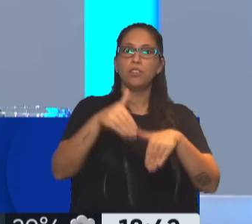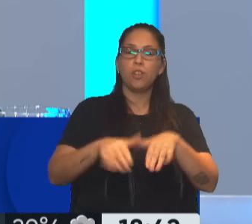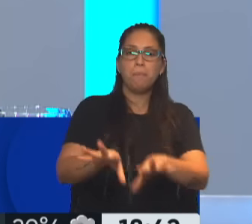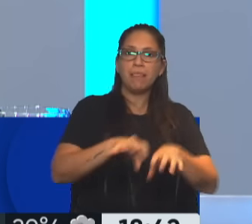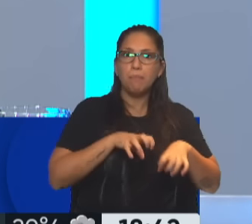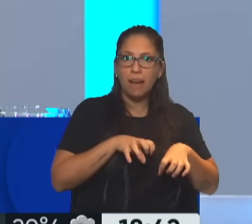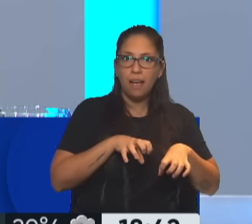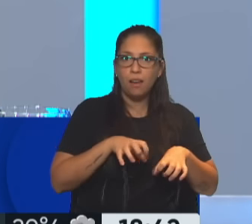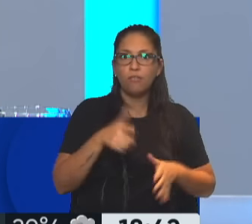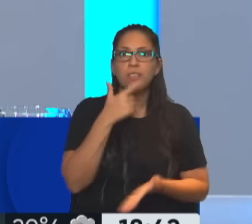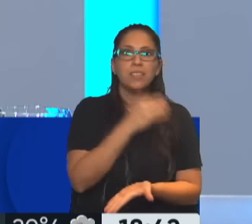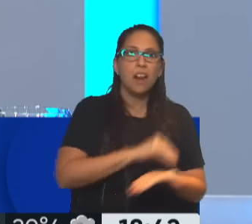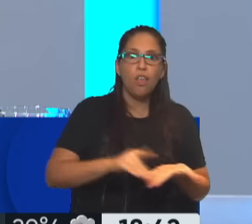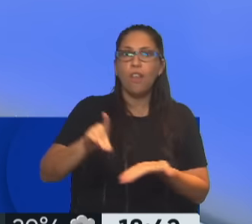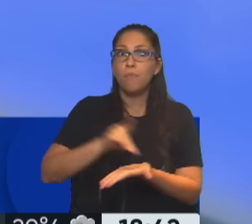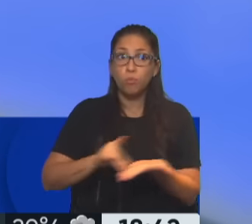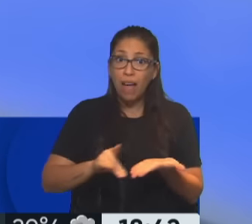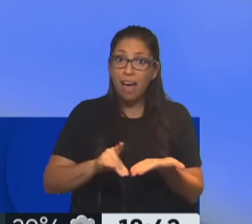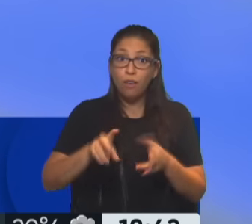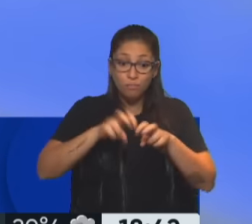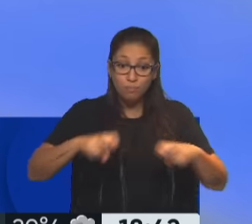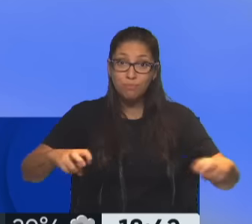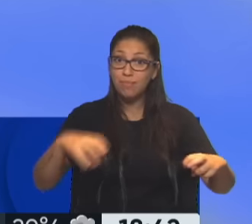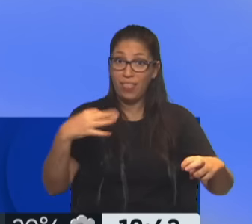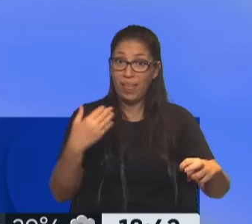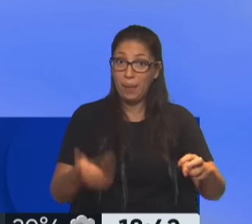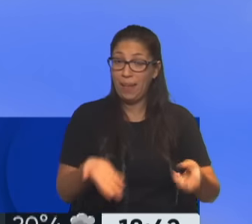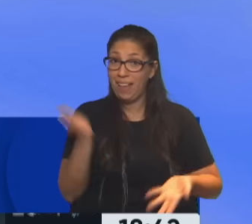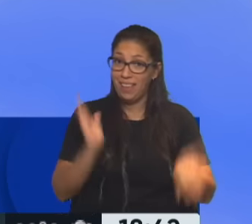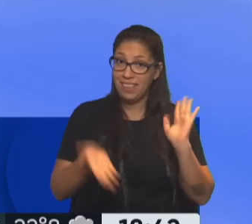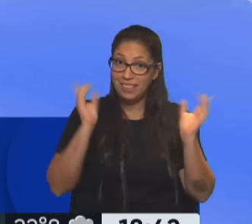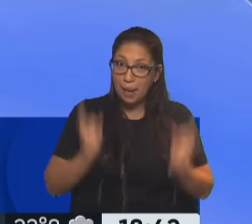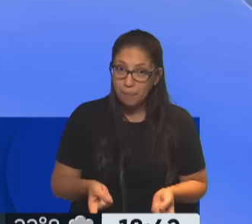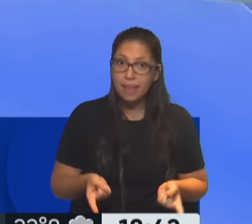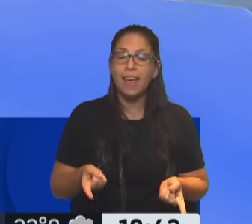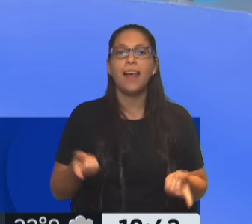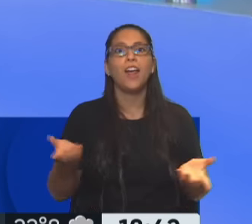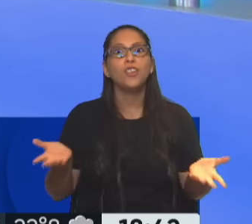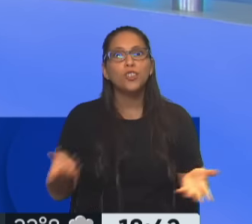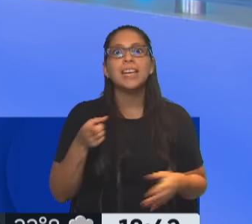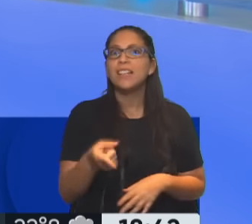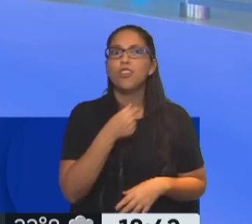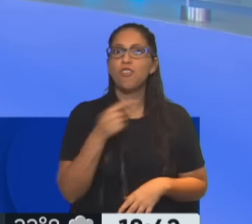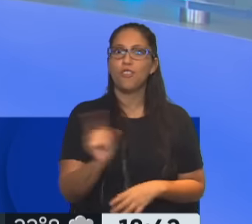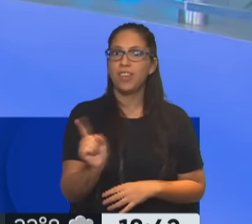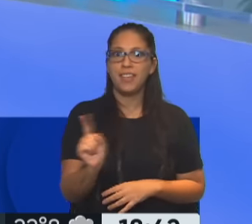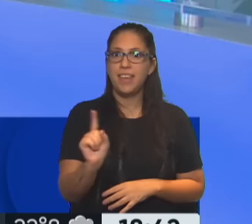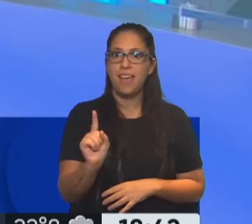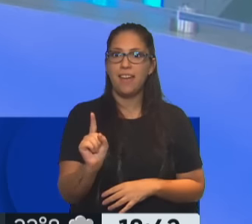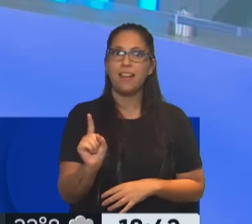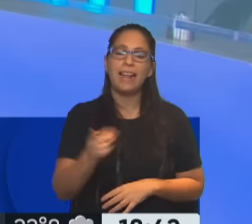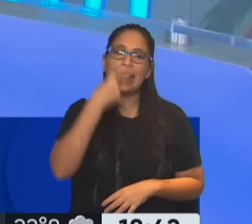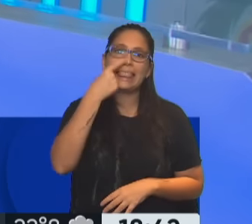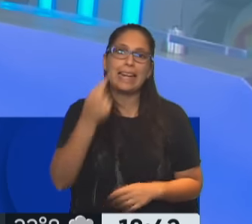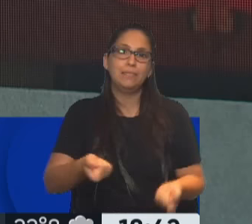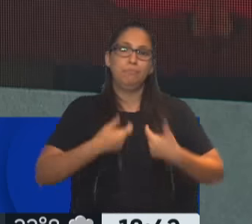legisladores también se tienen que ir. Claro, termina el mandato de los legisladores. Claro. Exactamente. Claro, entonces es eso lo que dicen que en realidad son los intereses.